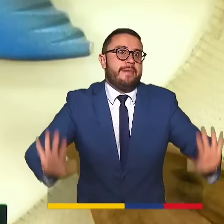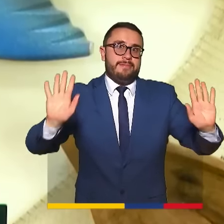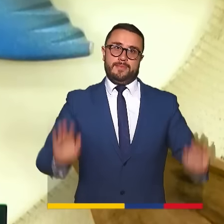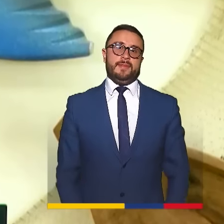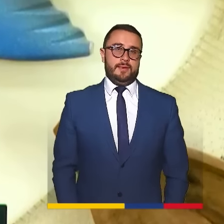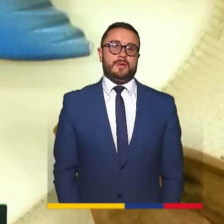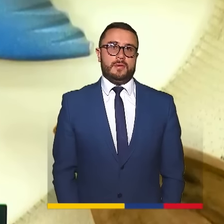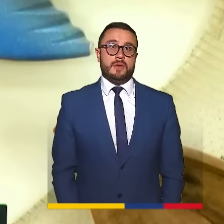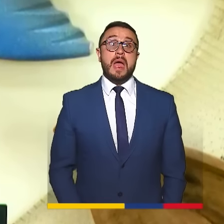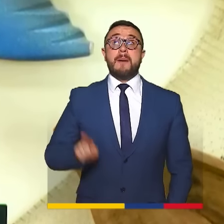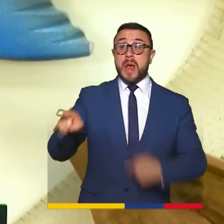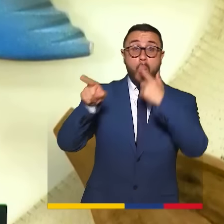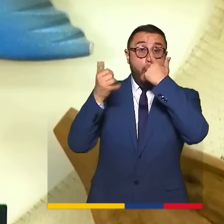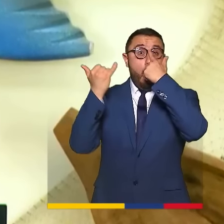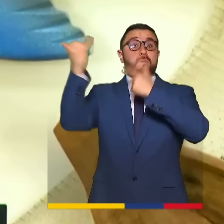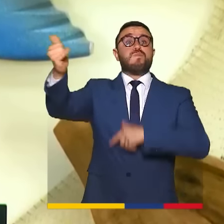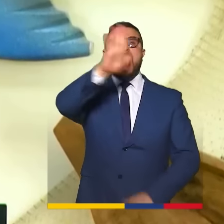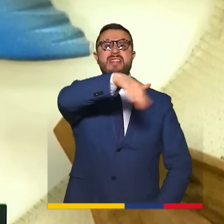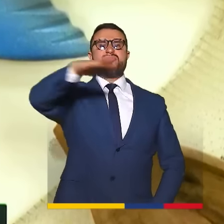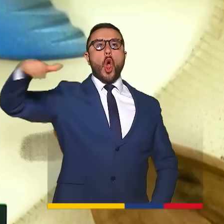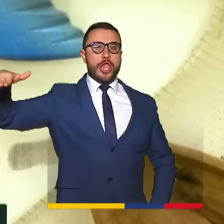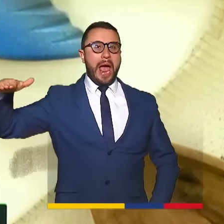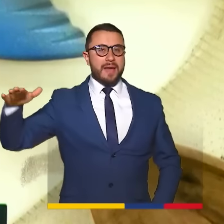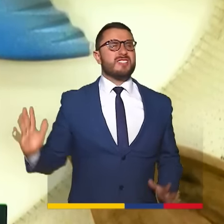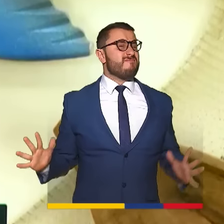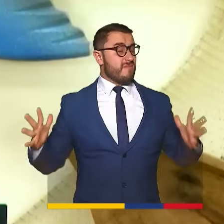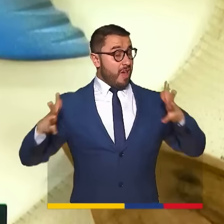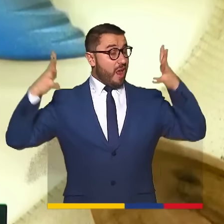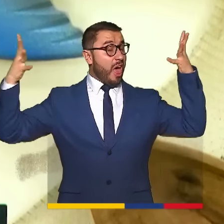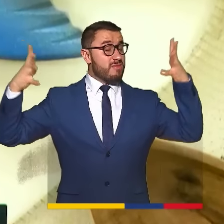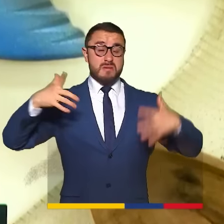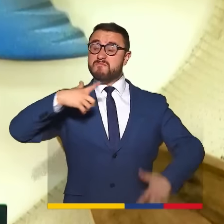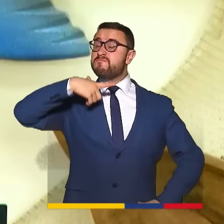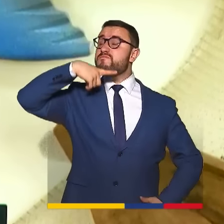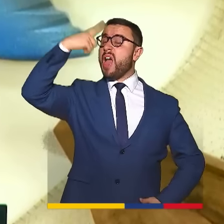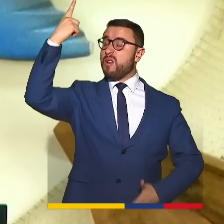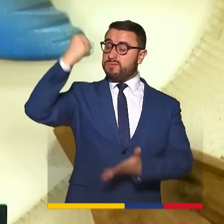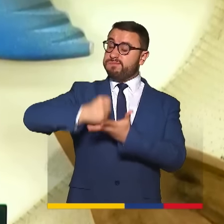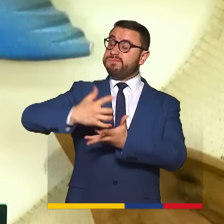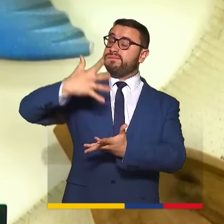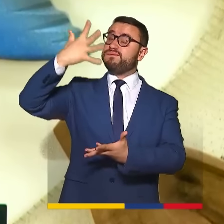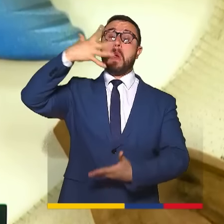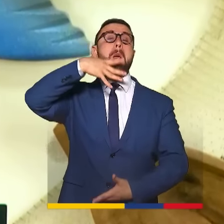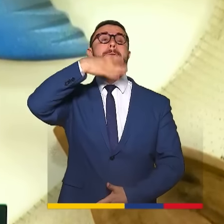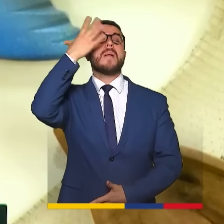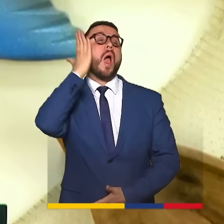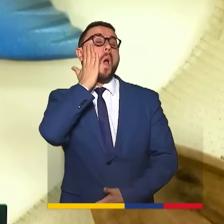jerarcas antioqueños, dueños de esclavos, ellos blancos, hijos de españoles,